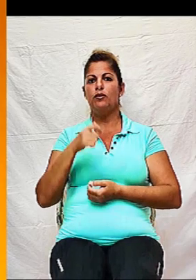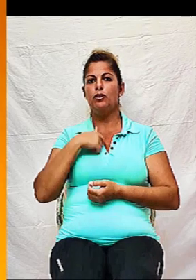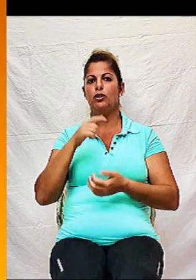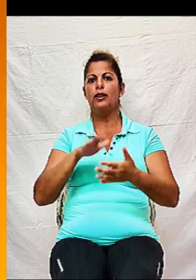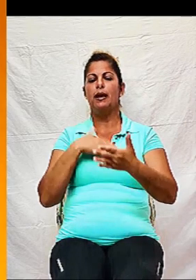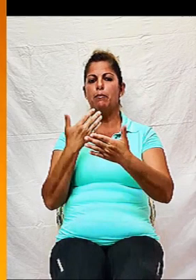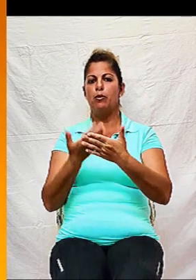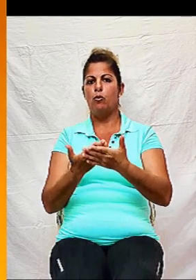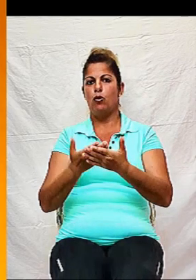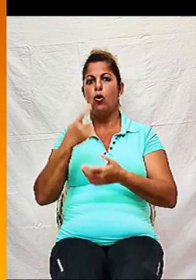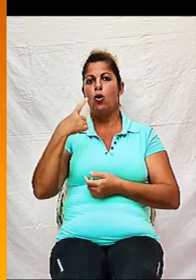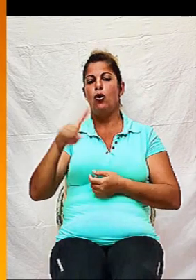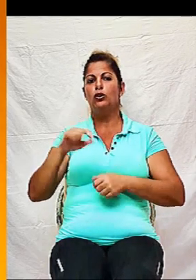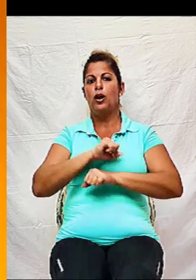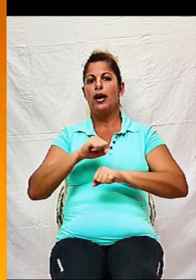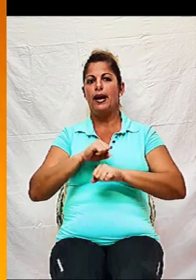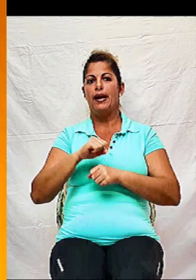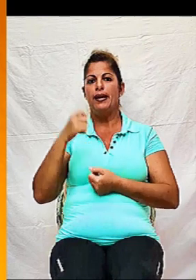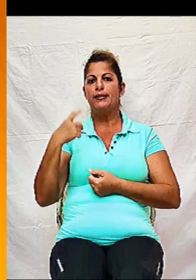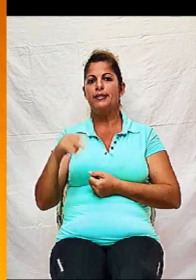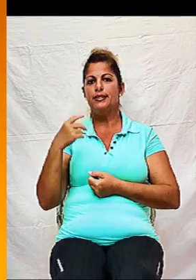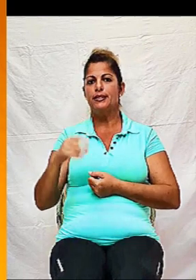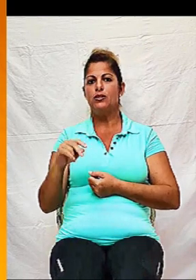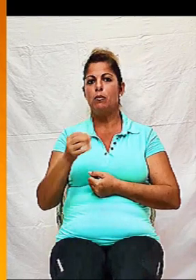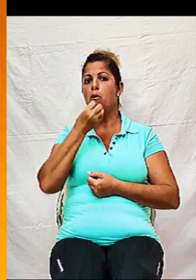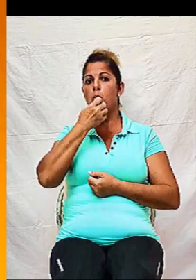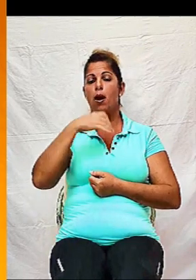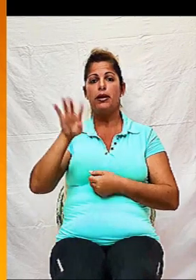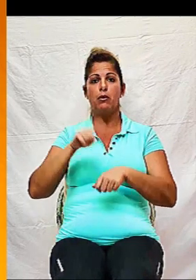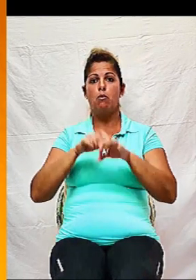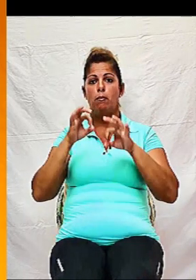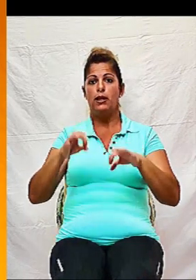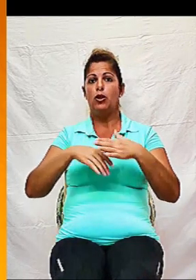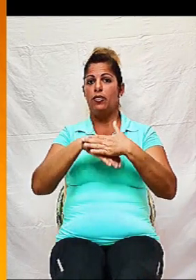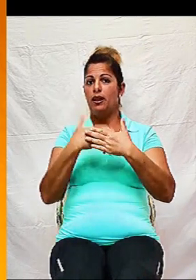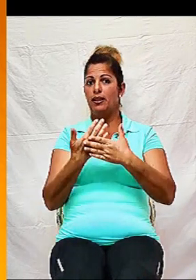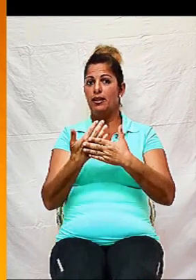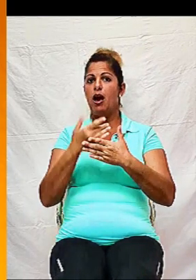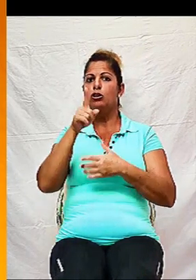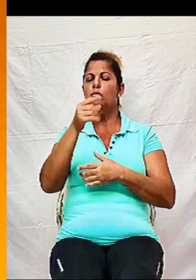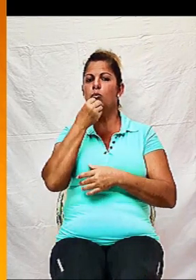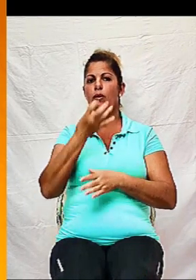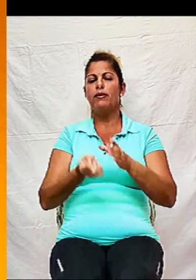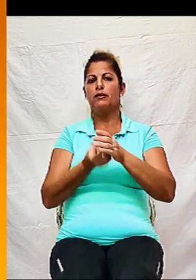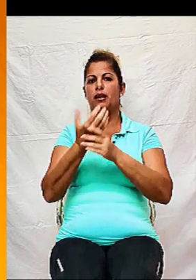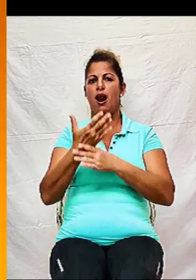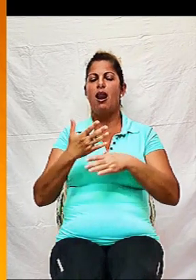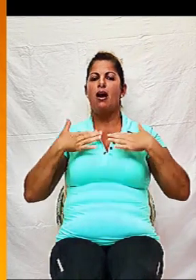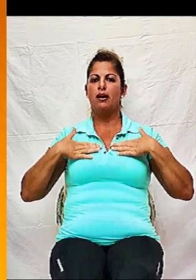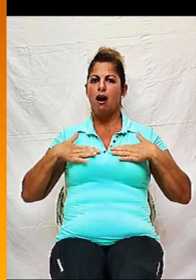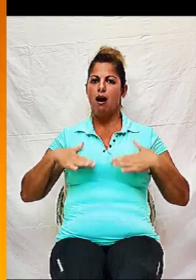Te propongo otro ejercicio para que en cualquier momento del día crees la calma que precisa tu bienestar.